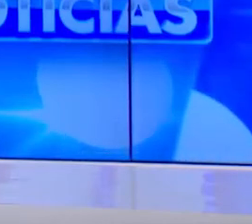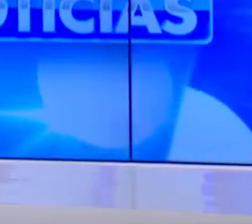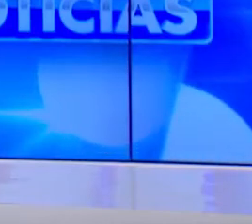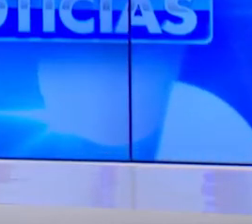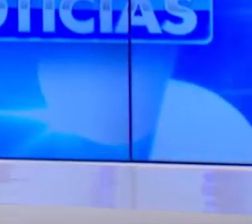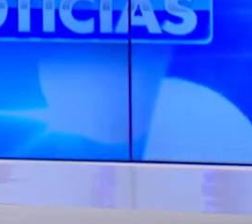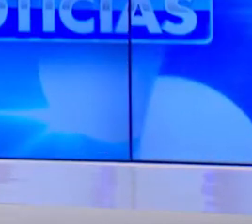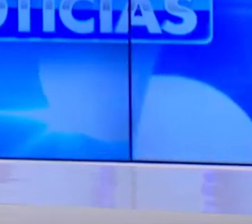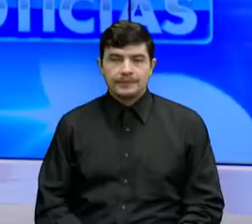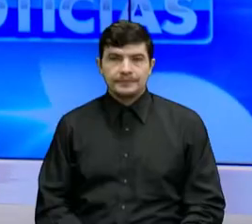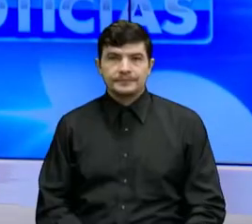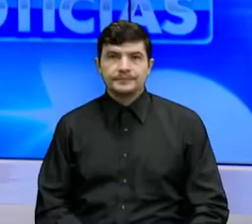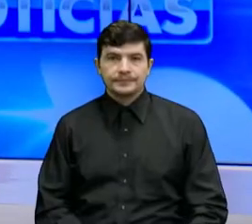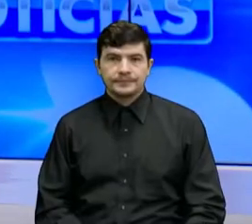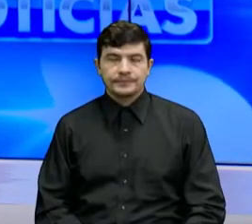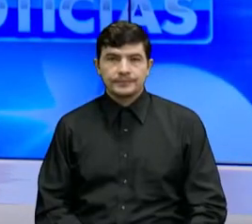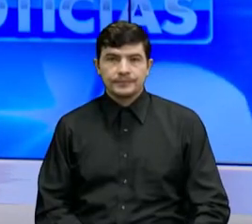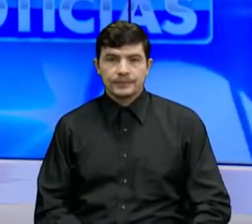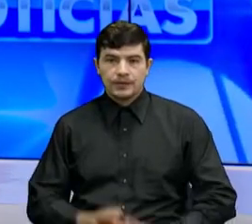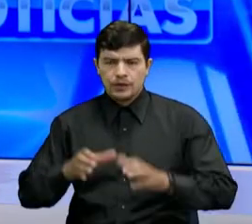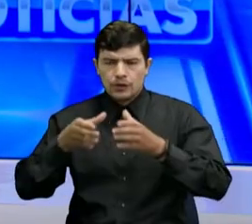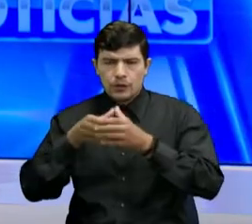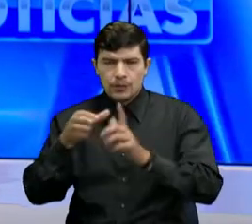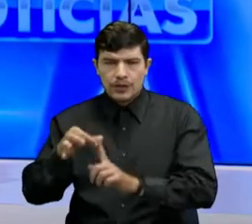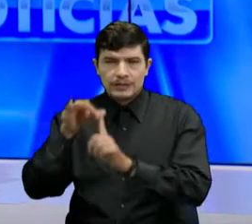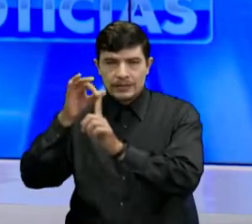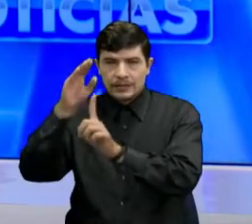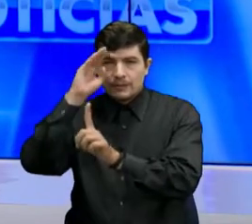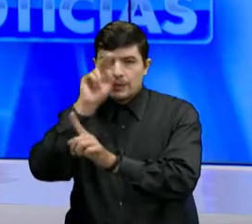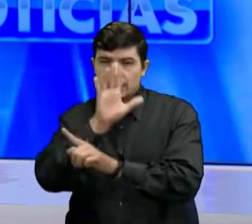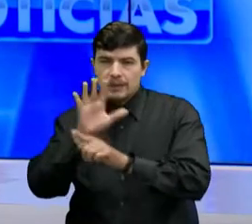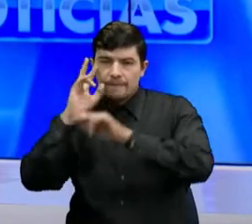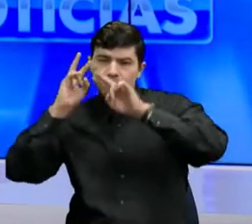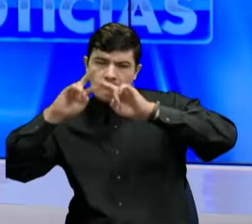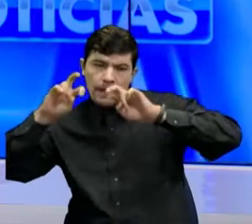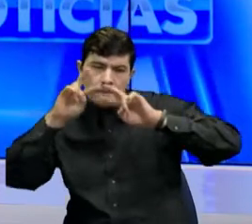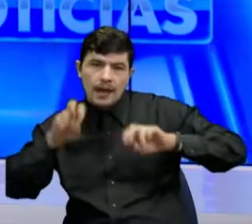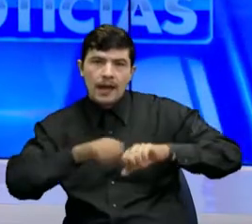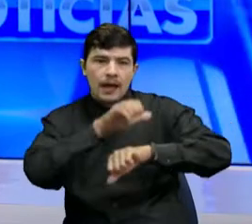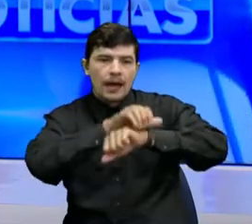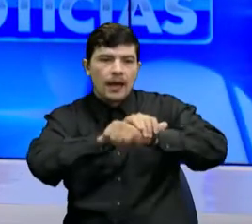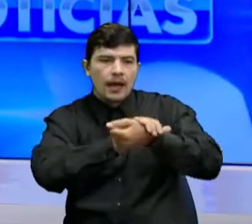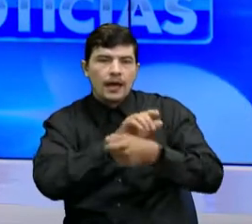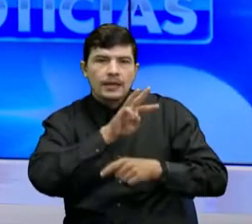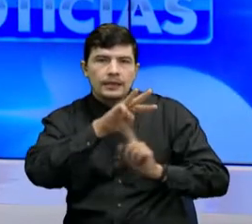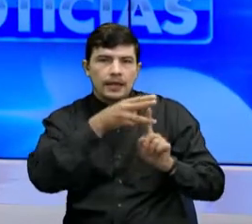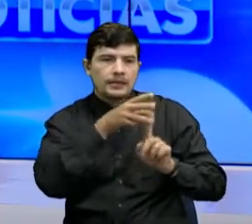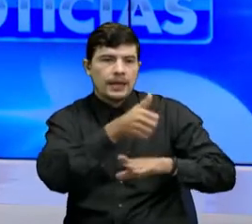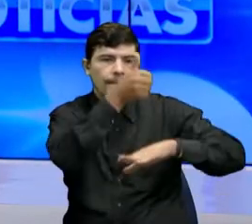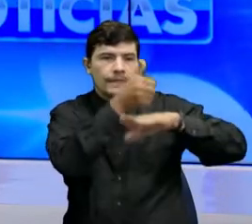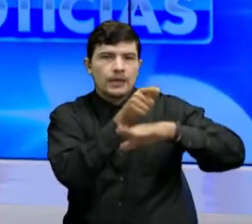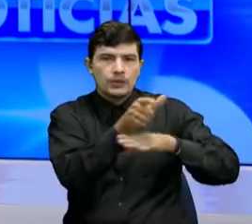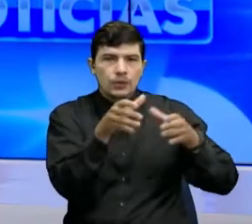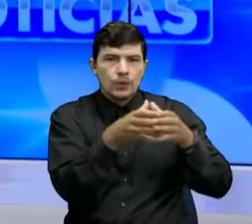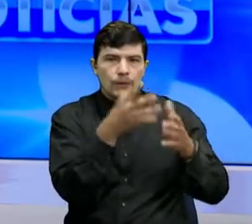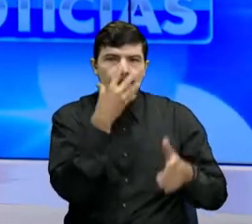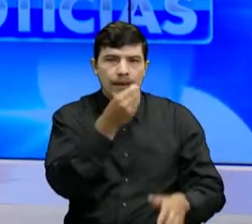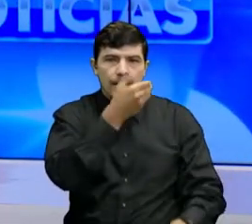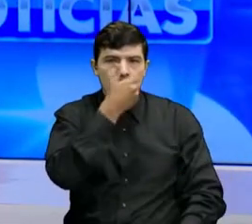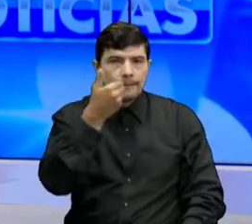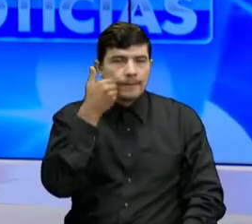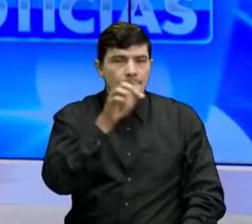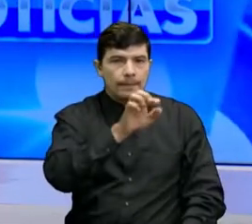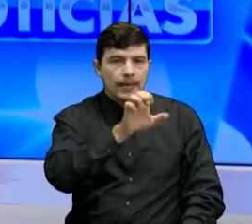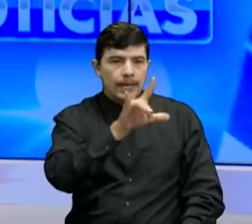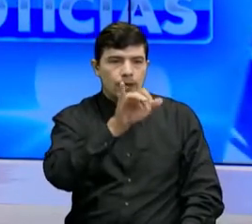Y en una operación desarrollada por fuerzas especiales de la policía fue capturado el presunto tercer cabecilla de los Pelusos, señalado por las autoridades